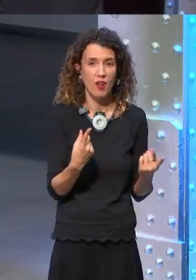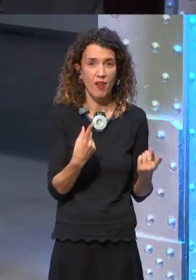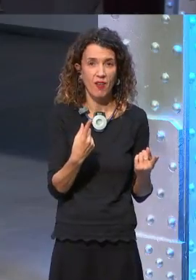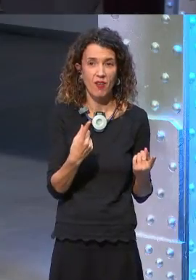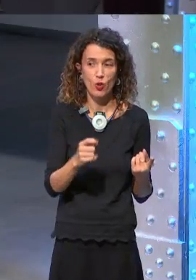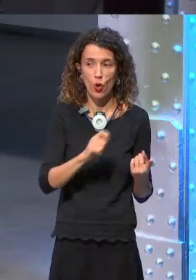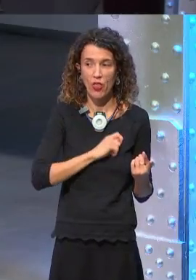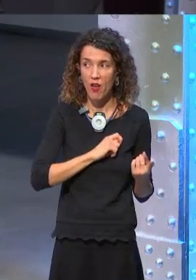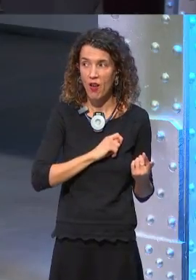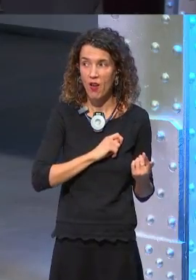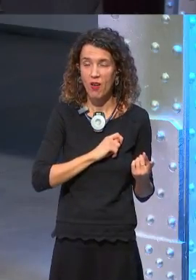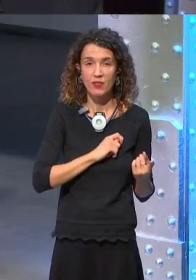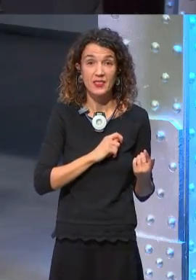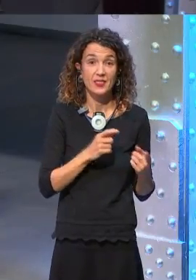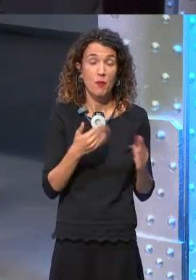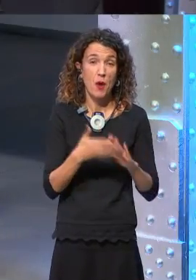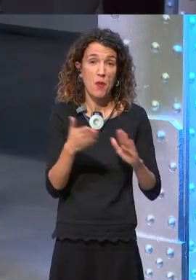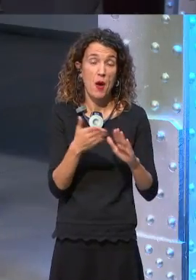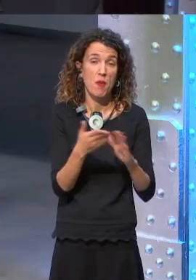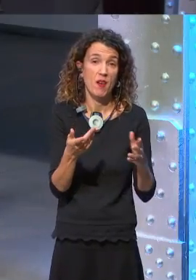hacen que vayamos cerrando.